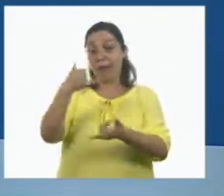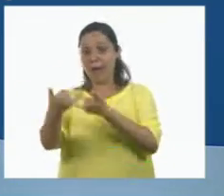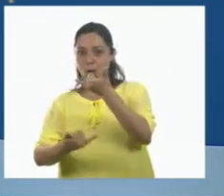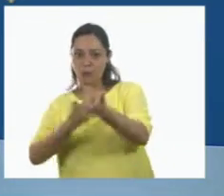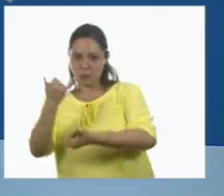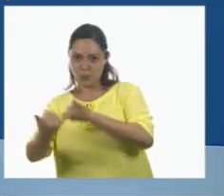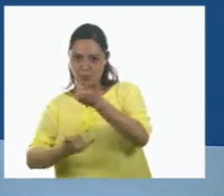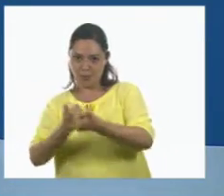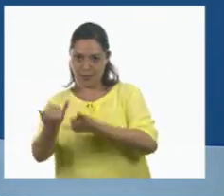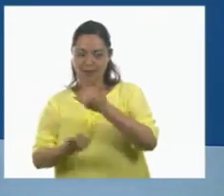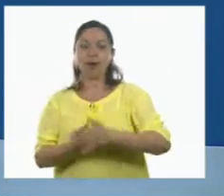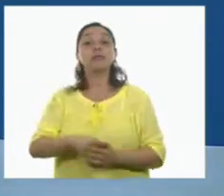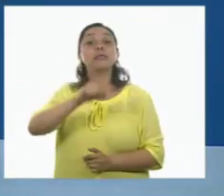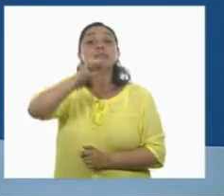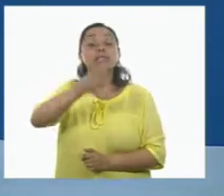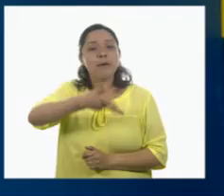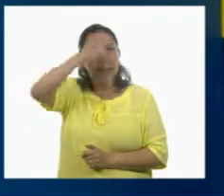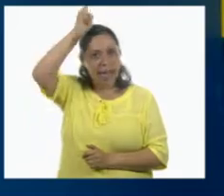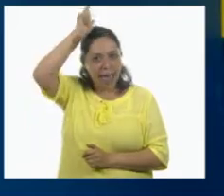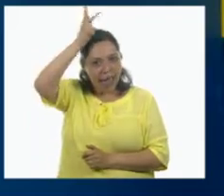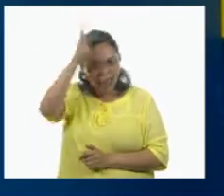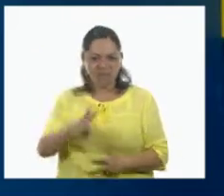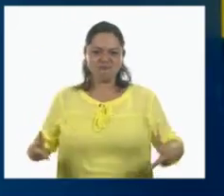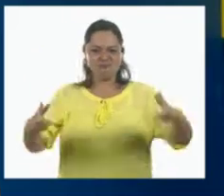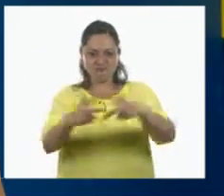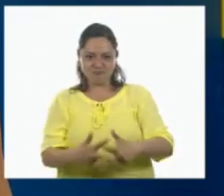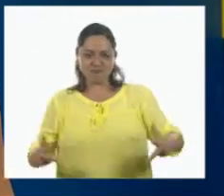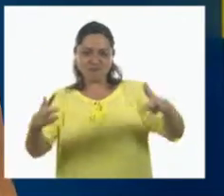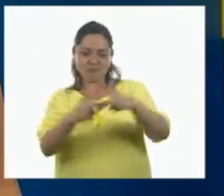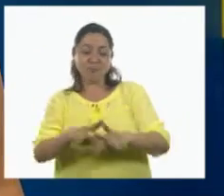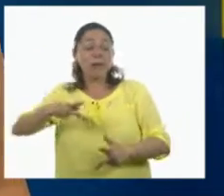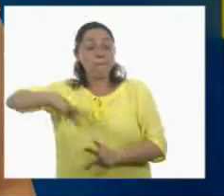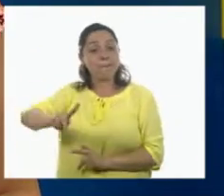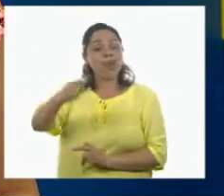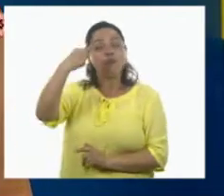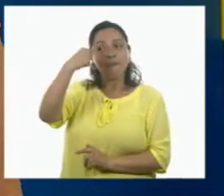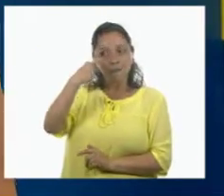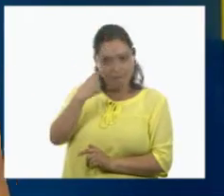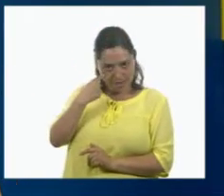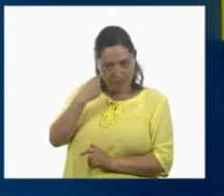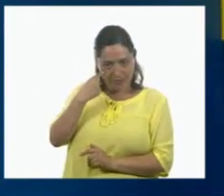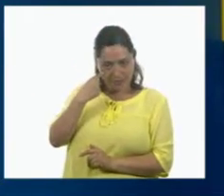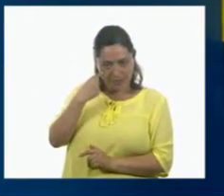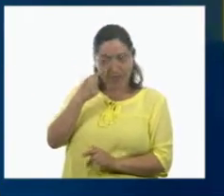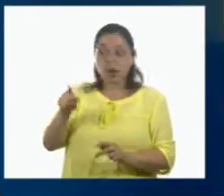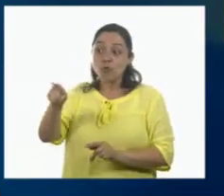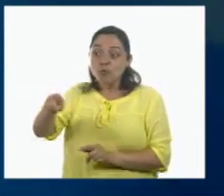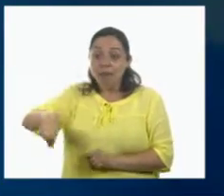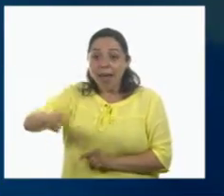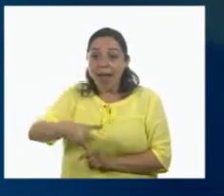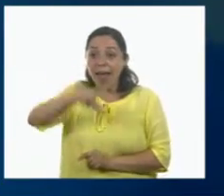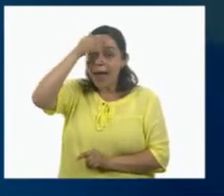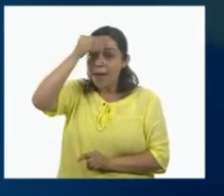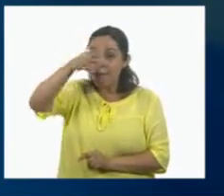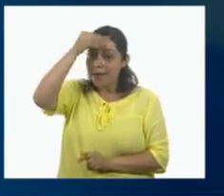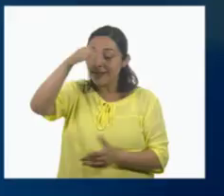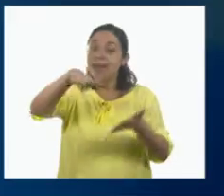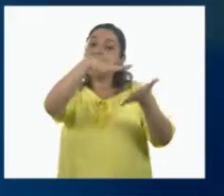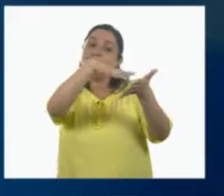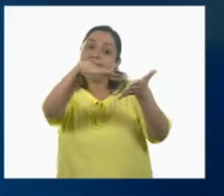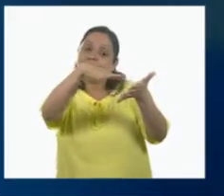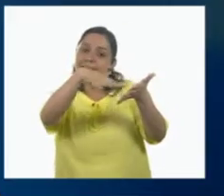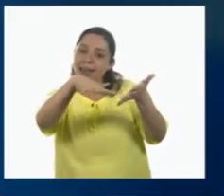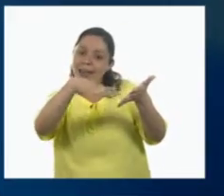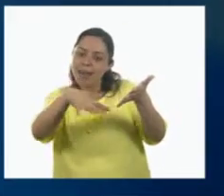y también a las peleas de gallos. Pero, ¿qué te parece si para saber más del tema, leemos un